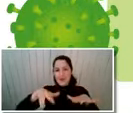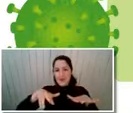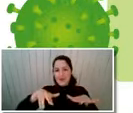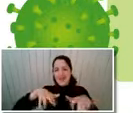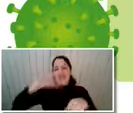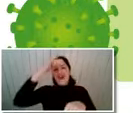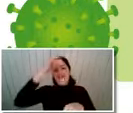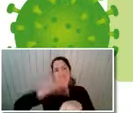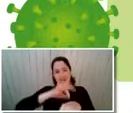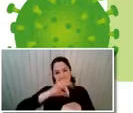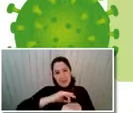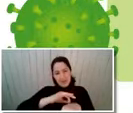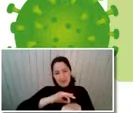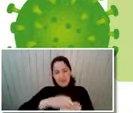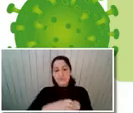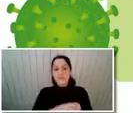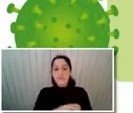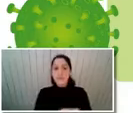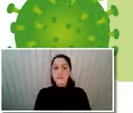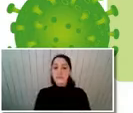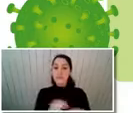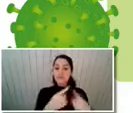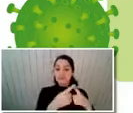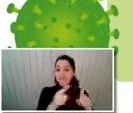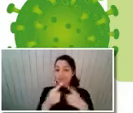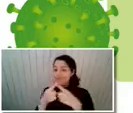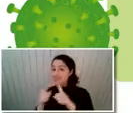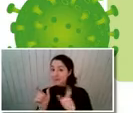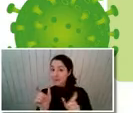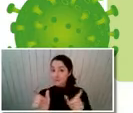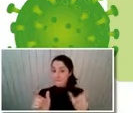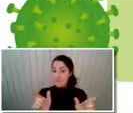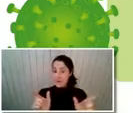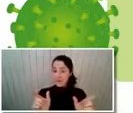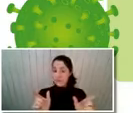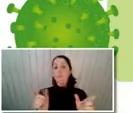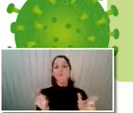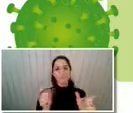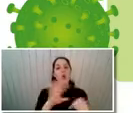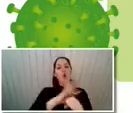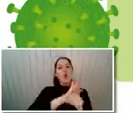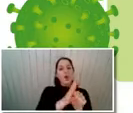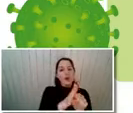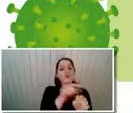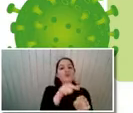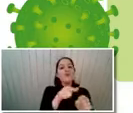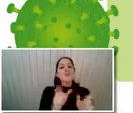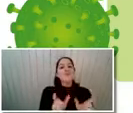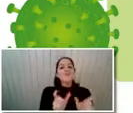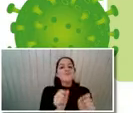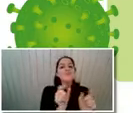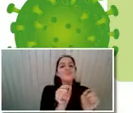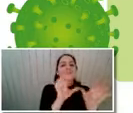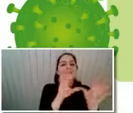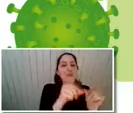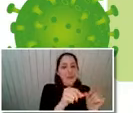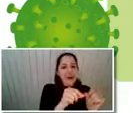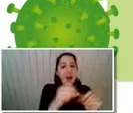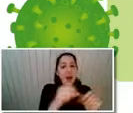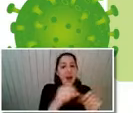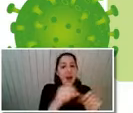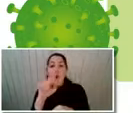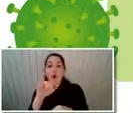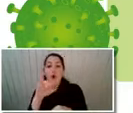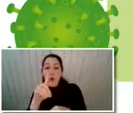¿Ya? Entonces, los coronavirus son una familia de virus. El COVID-19 es el nombre que recibe